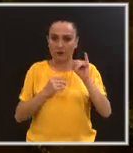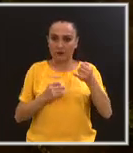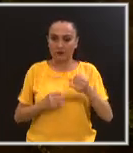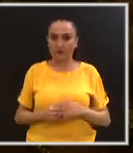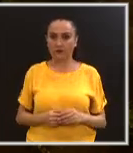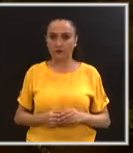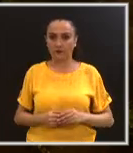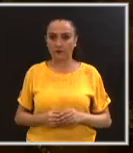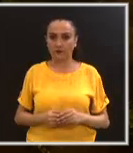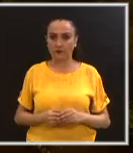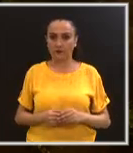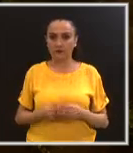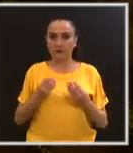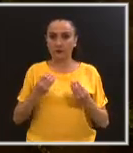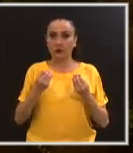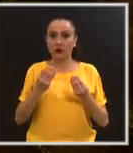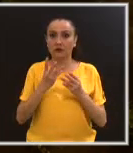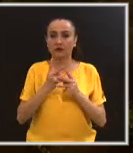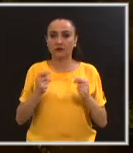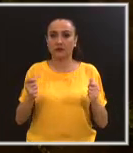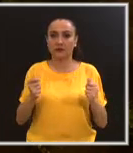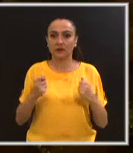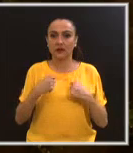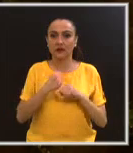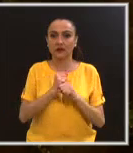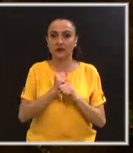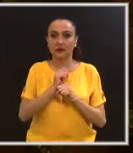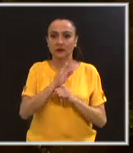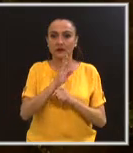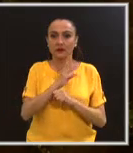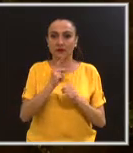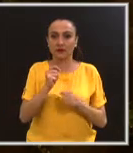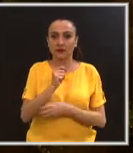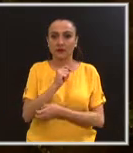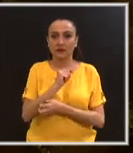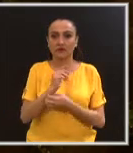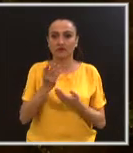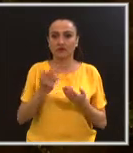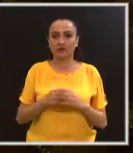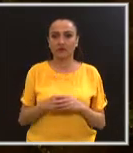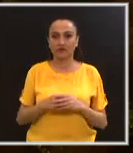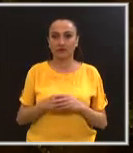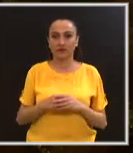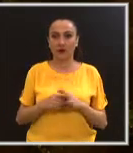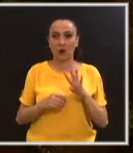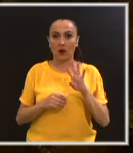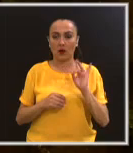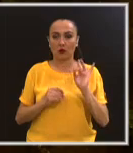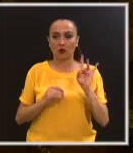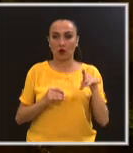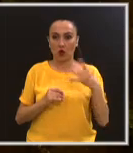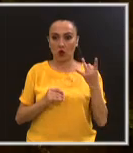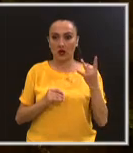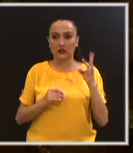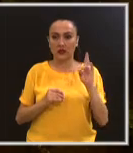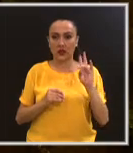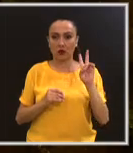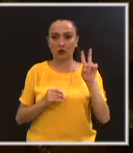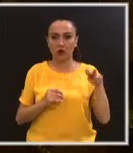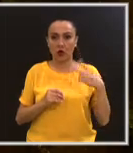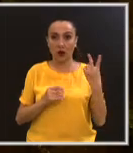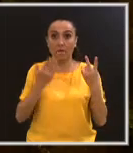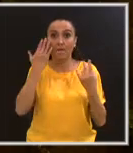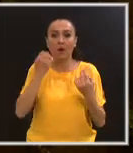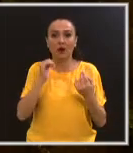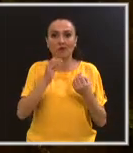ación judicial muchos muchas de las desapariciones en realidad se resuelven en tan solo eh 48 horas 72 horas Porque